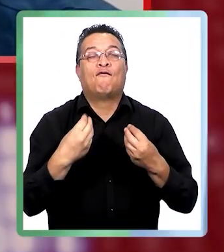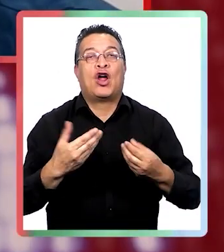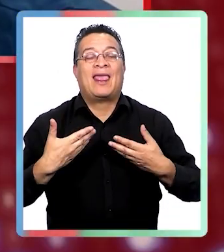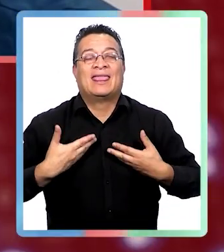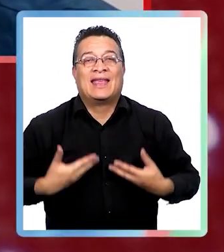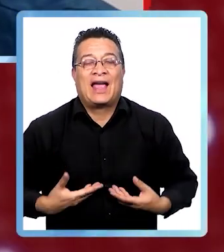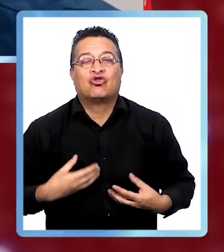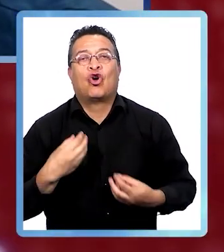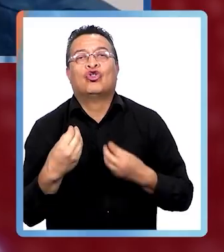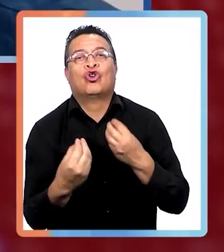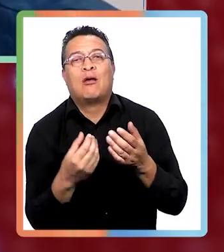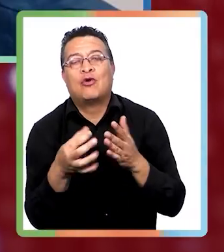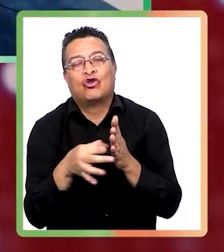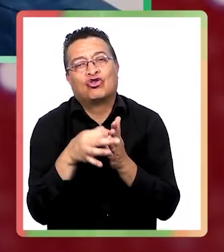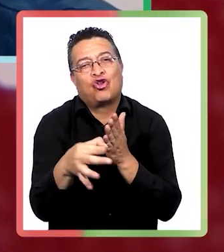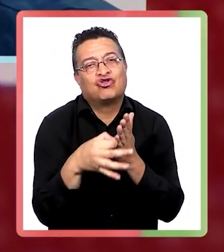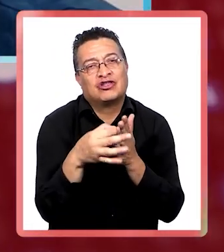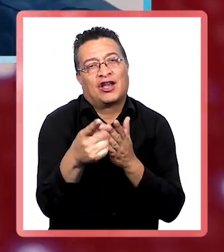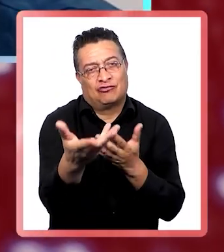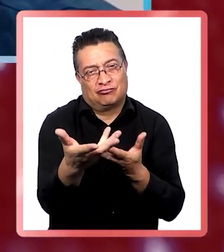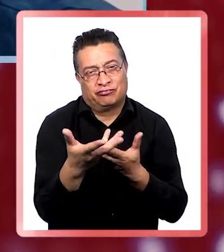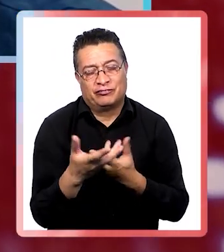pueda tener un buen descansar?